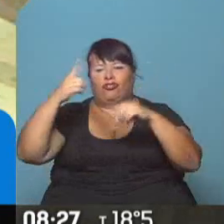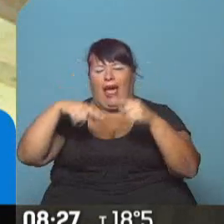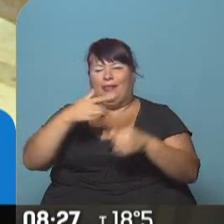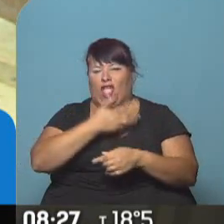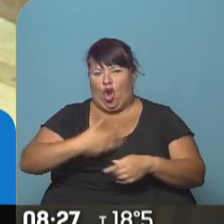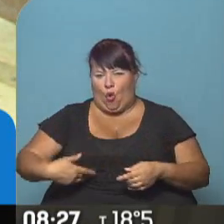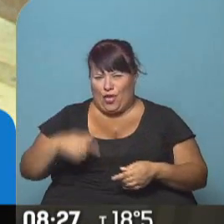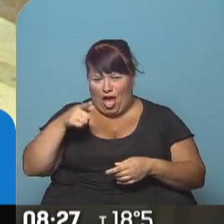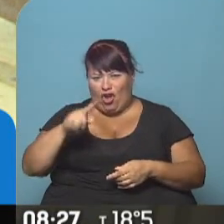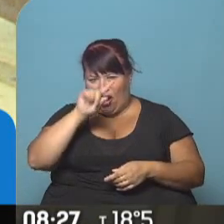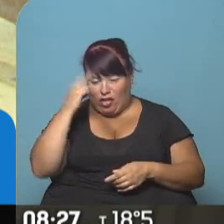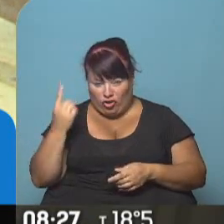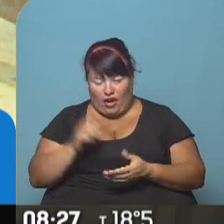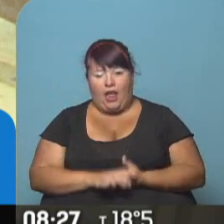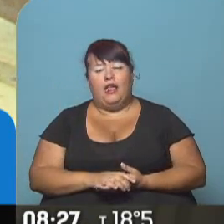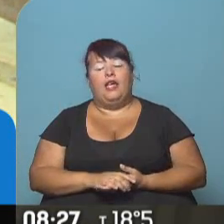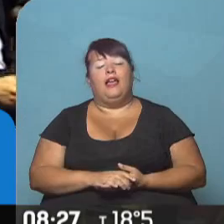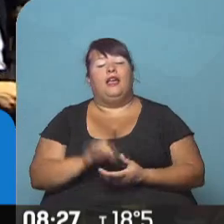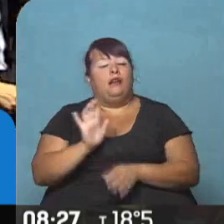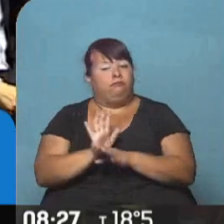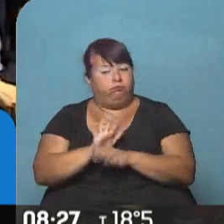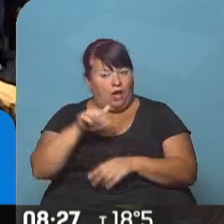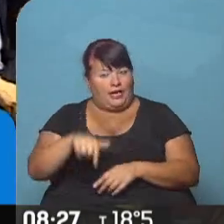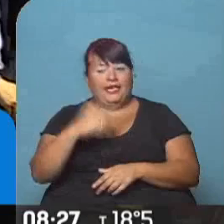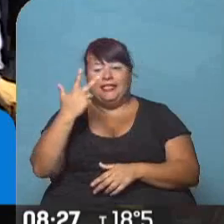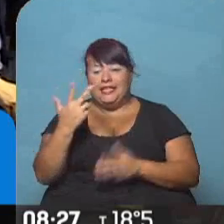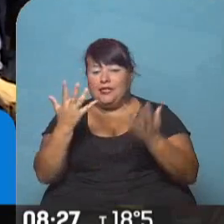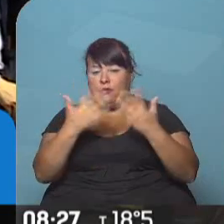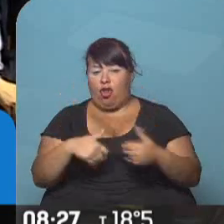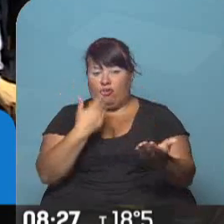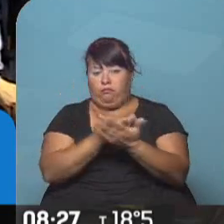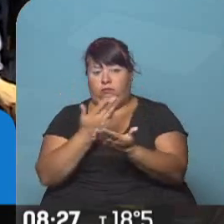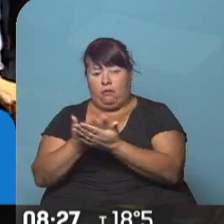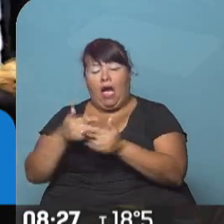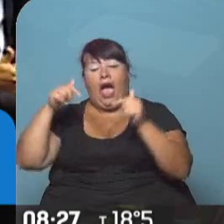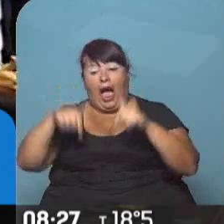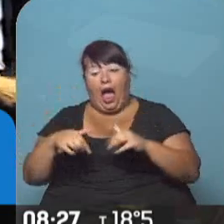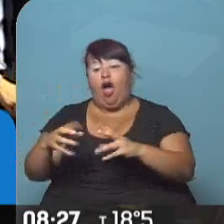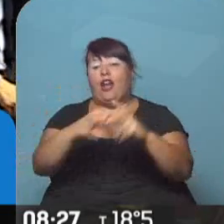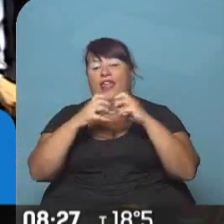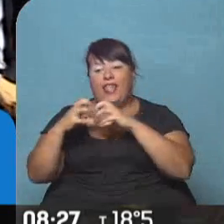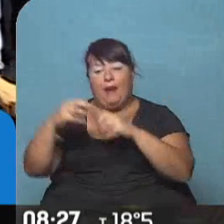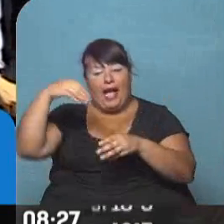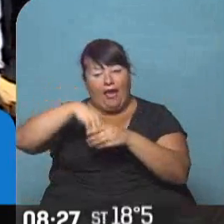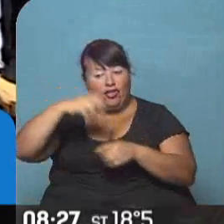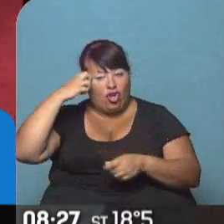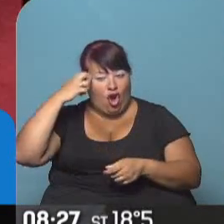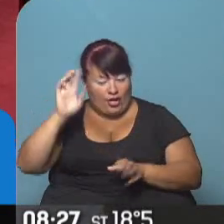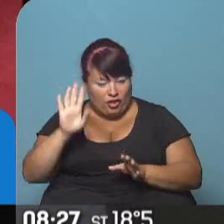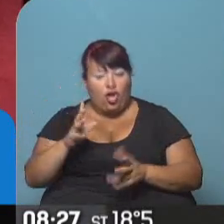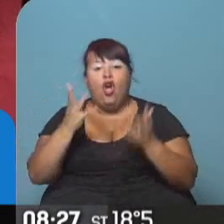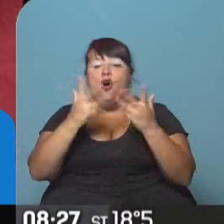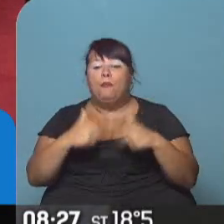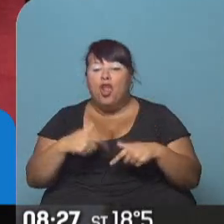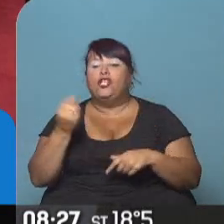administración del gobierno nacional, que se transformó en tres proyectos de ley y que ahora se discuten en el Congreso Nacional. El proyecto